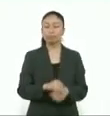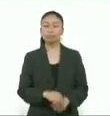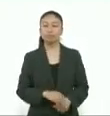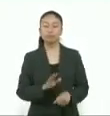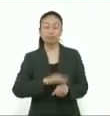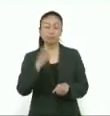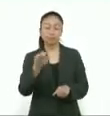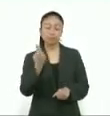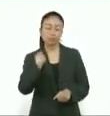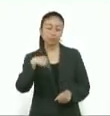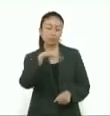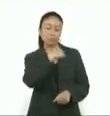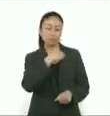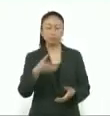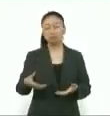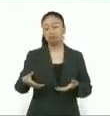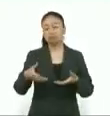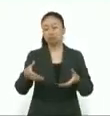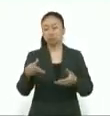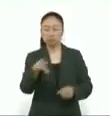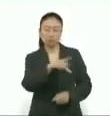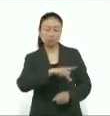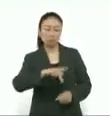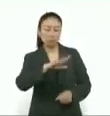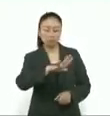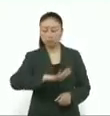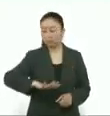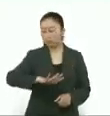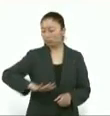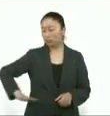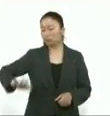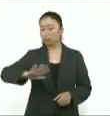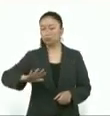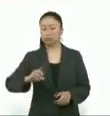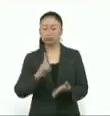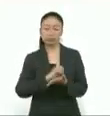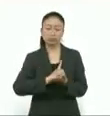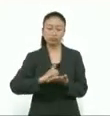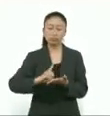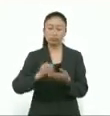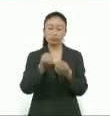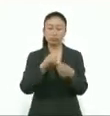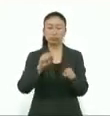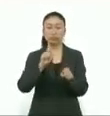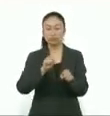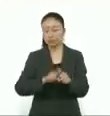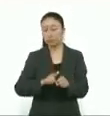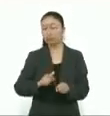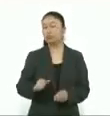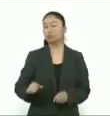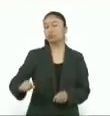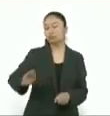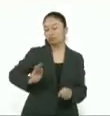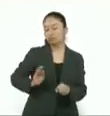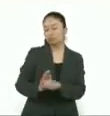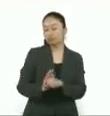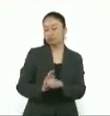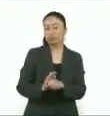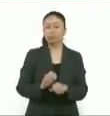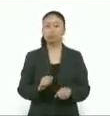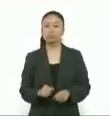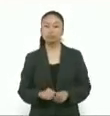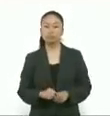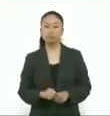los barrios, los pueblos y las colonias defendemos los derechos sociales que nuestro movimiento